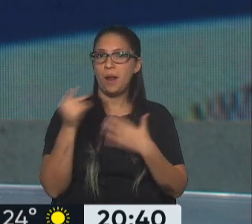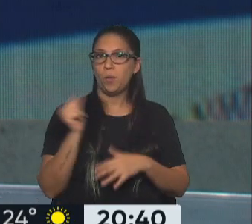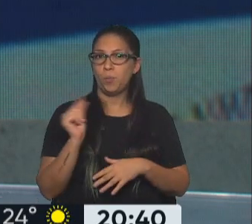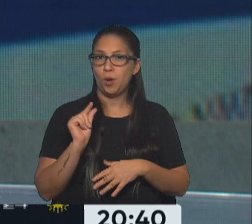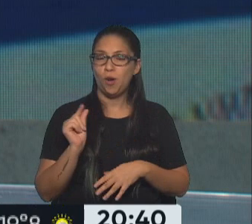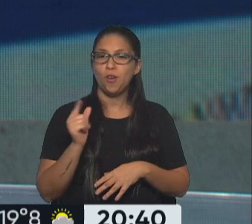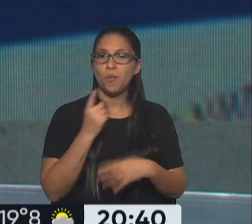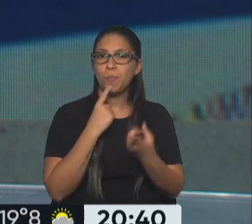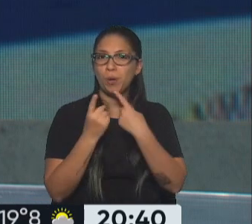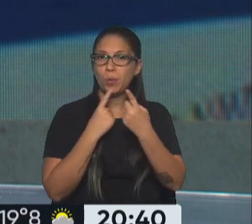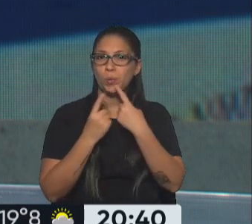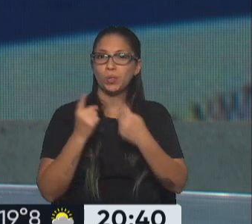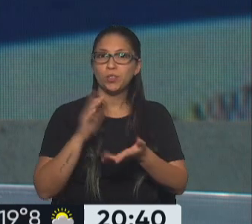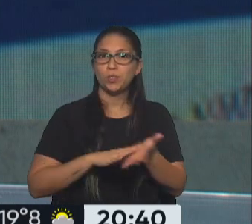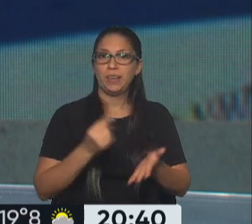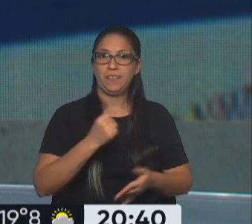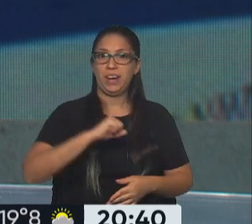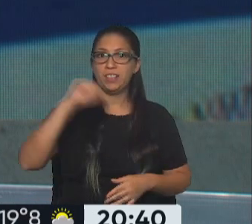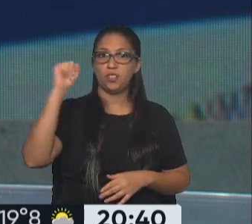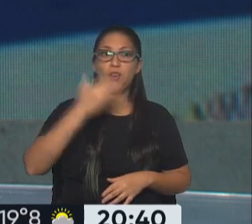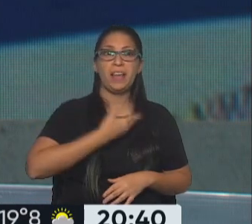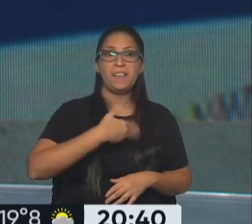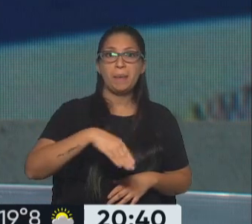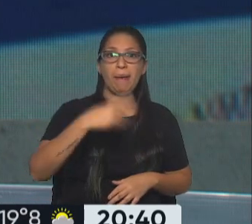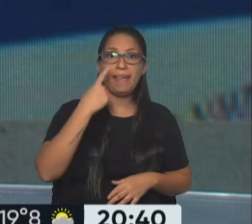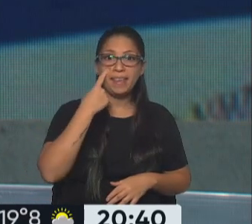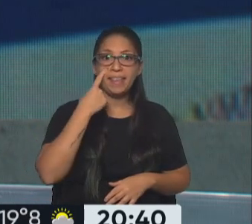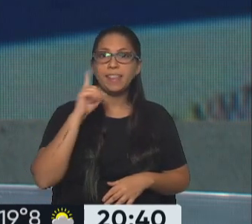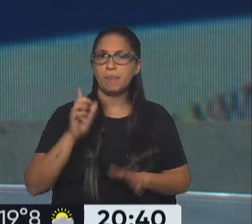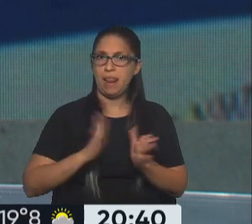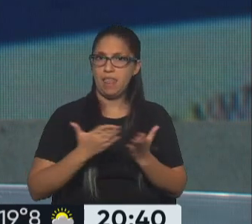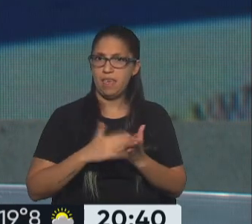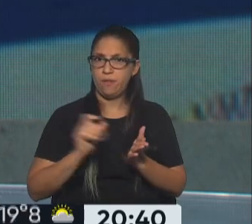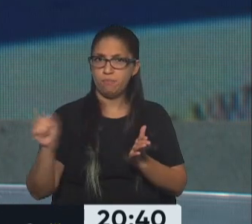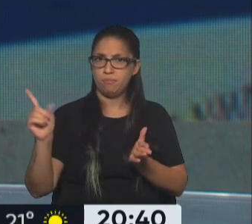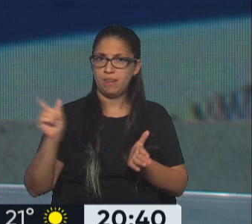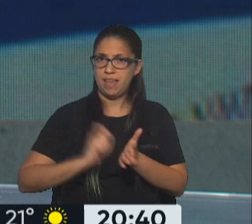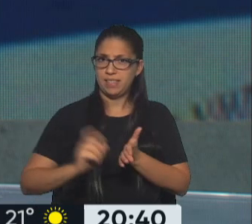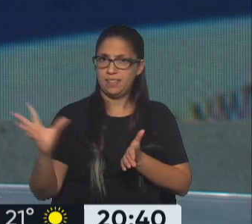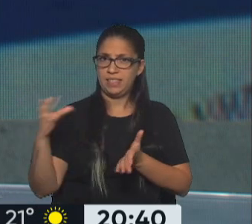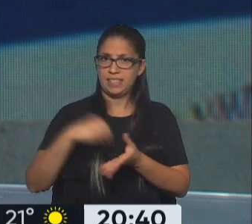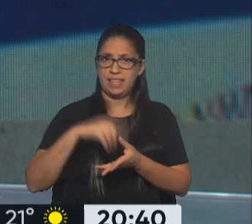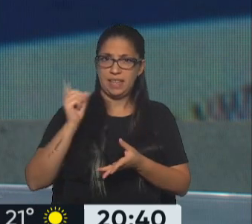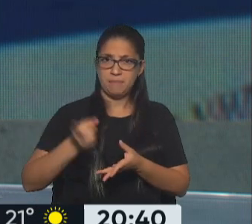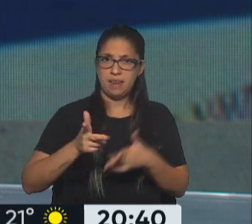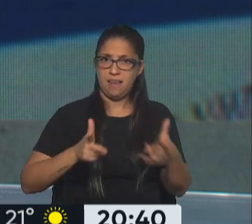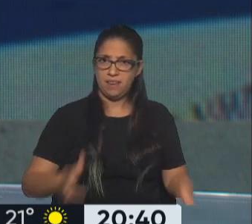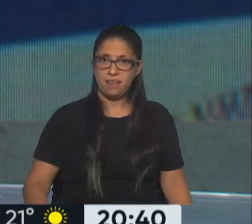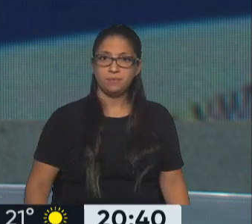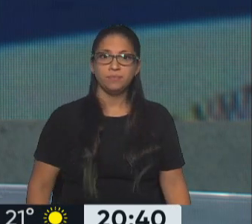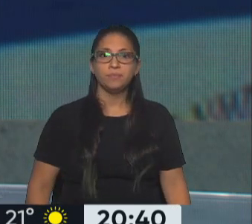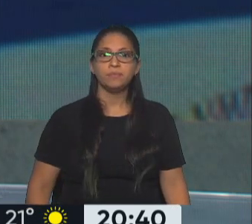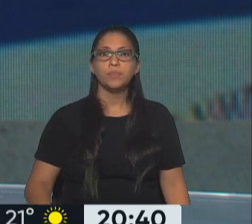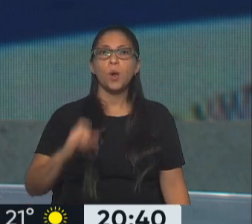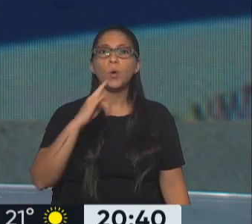algunas cuestiones que tienen que ver con la inflación, con el Fondo Monetario Internacional y con un libro también que es coautor Martín, que habla mucho del fondo. Lucrecia, a ver si te parece,